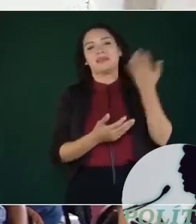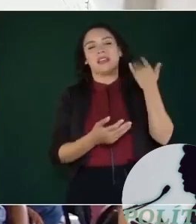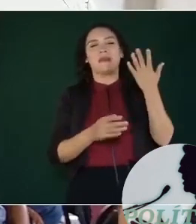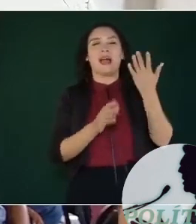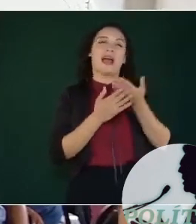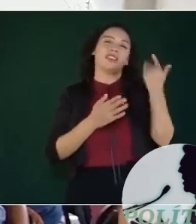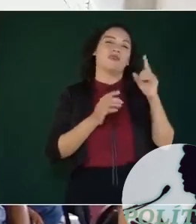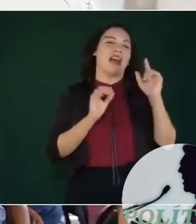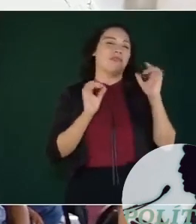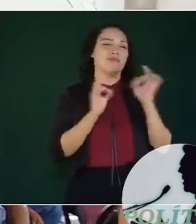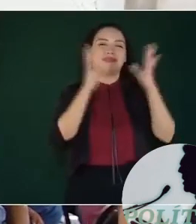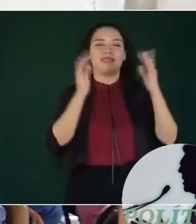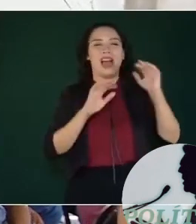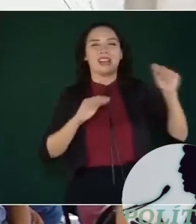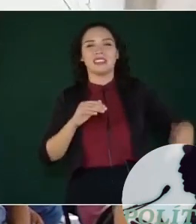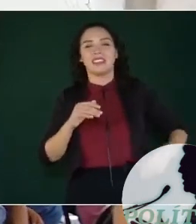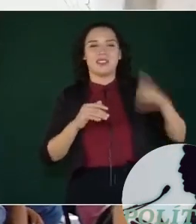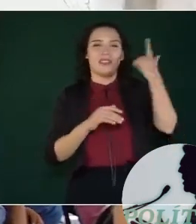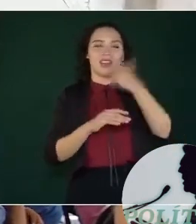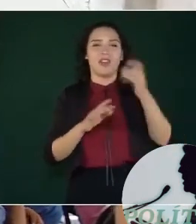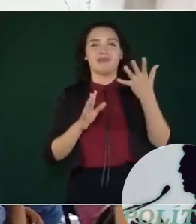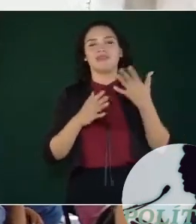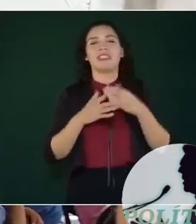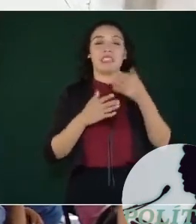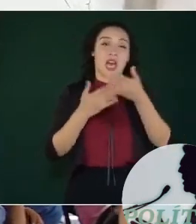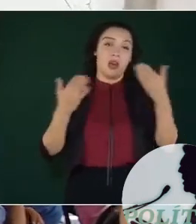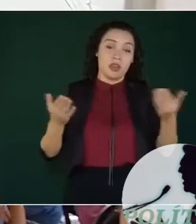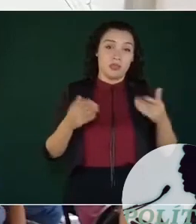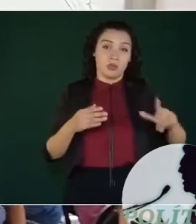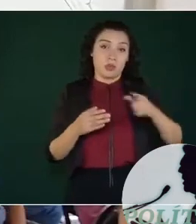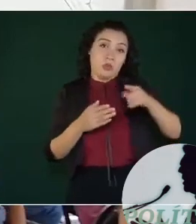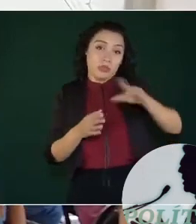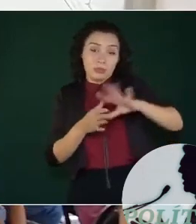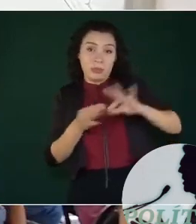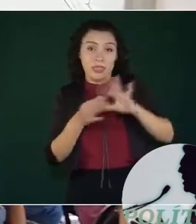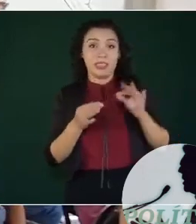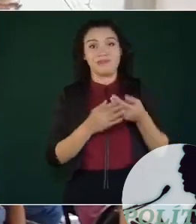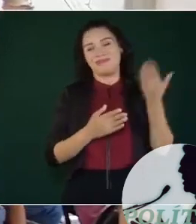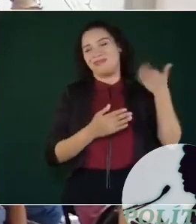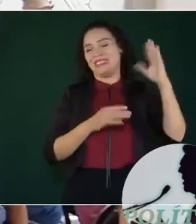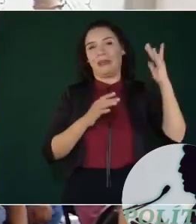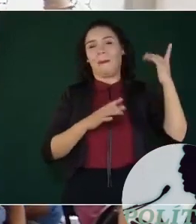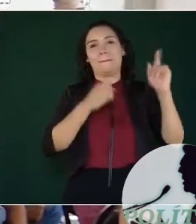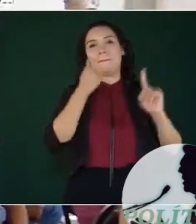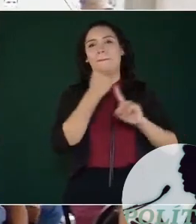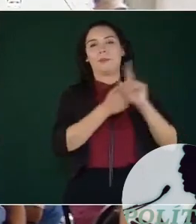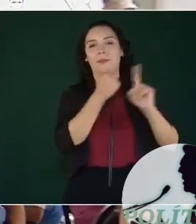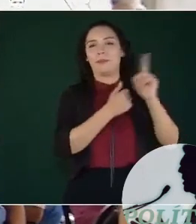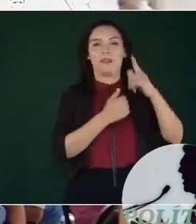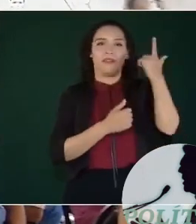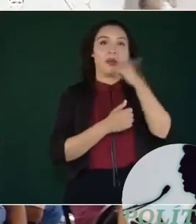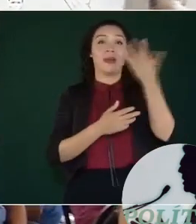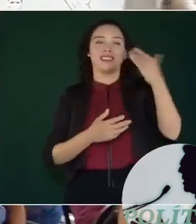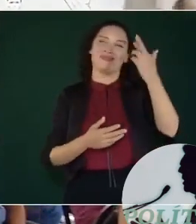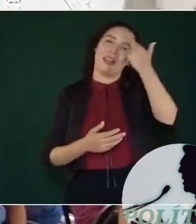como usted lo ha mencionado, inclusive el gobierno de Estados Unidos lo ha mencionado, fue un tema, pues, político del